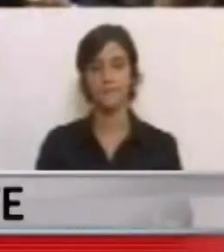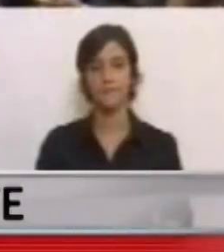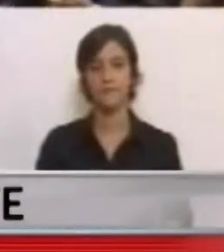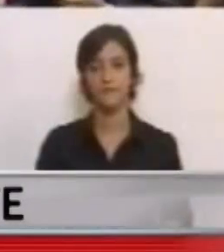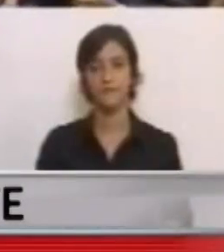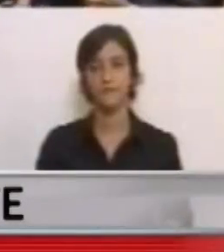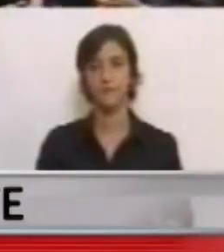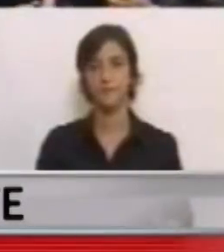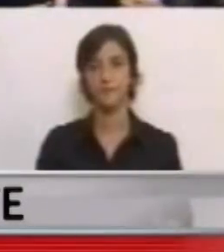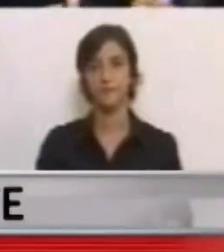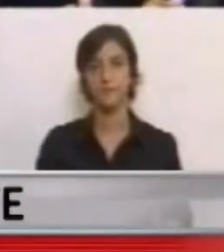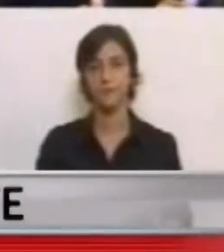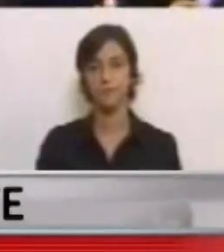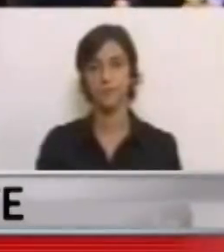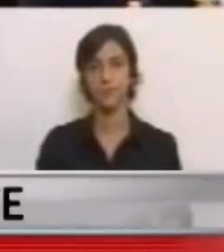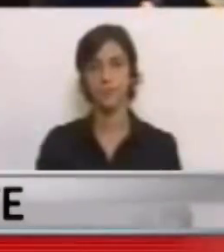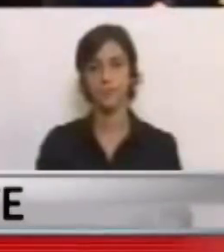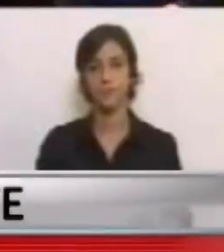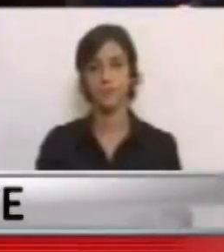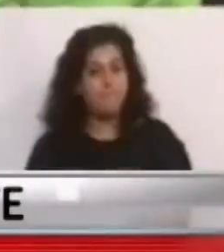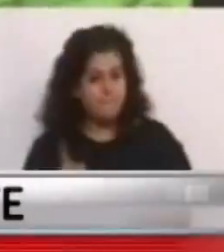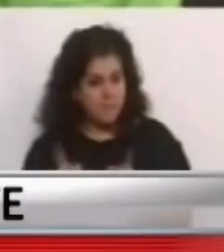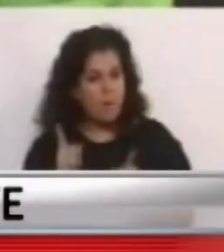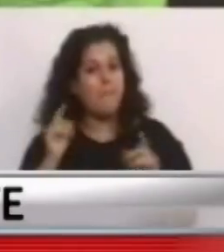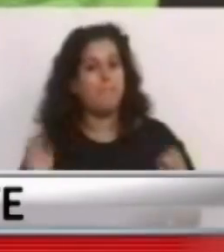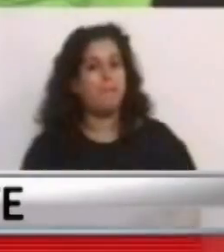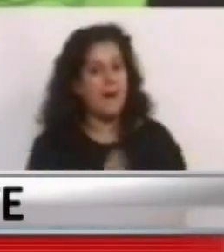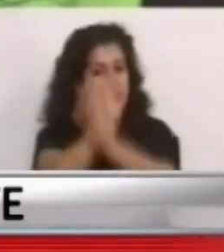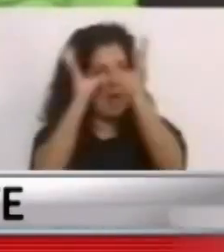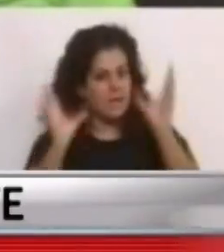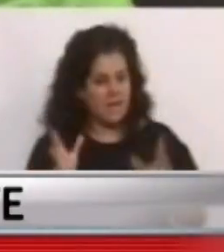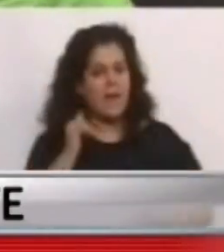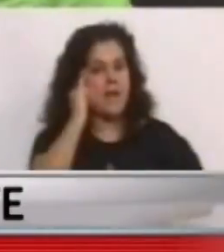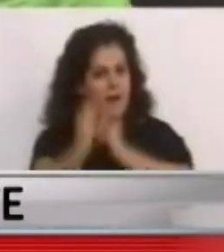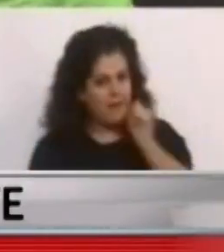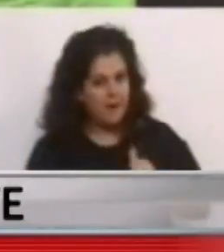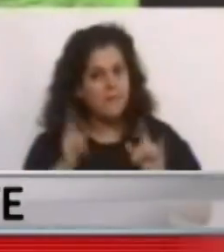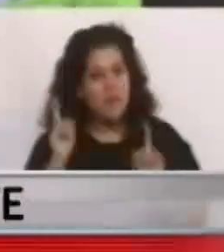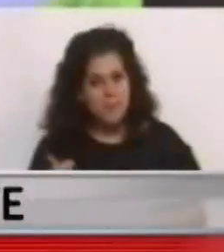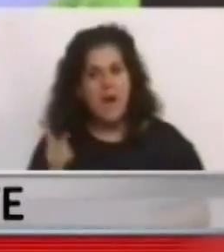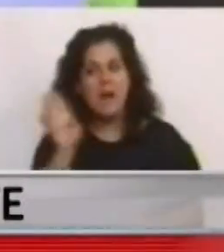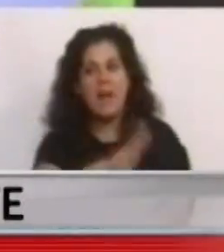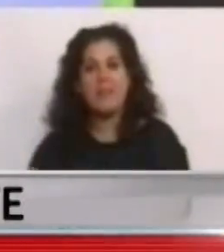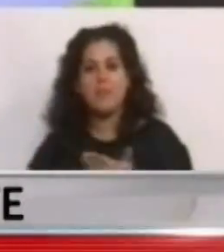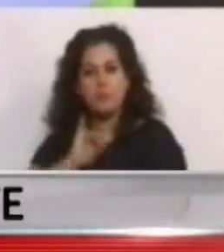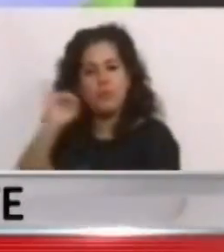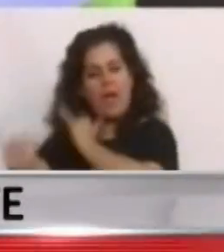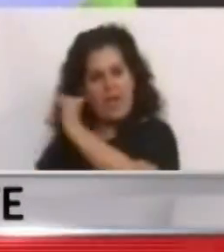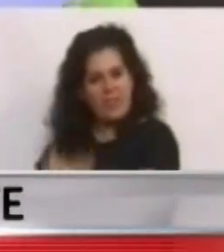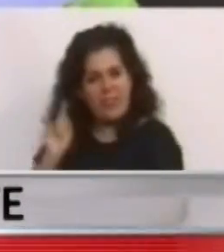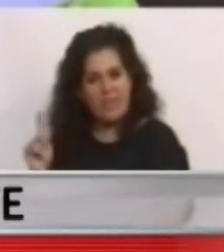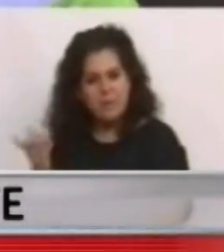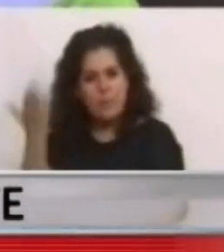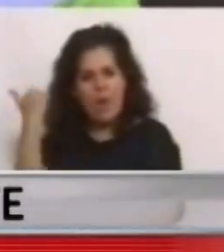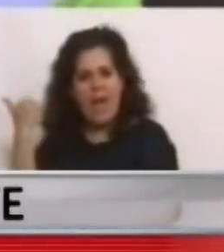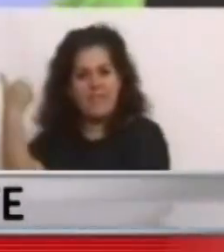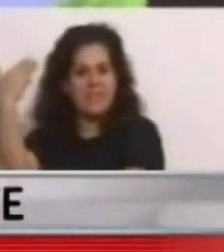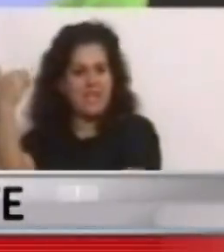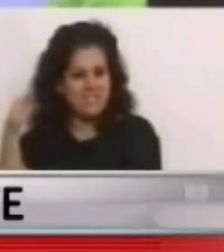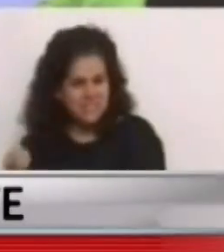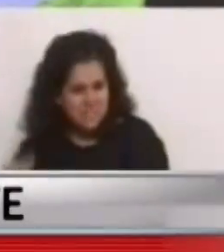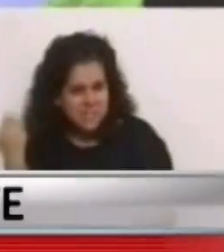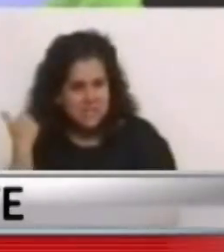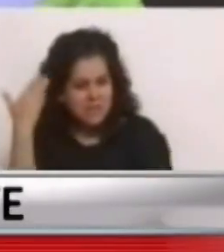SIDE. En la misma, para aclarar y transparentar con la señora diputada